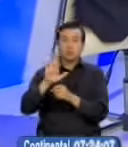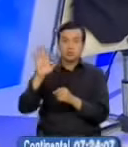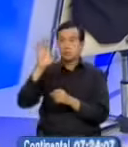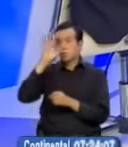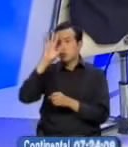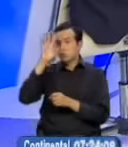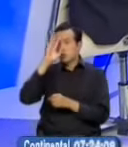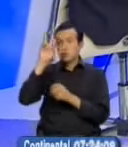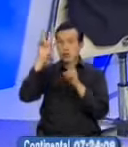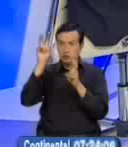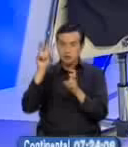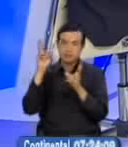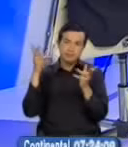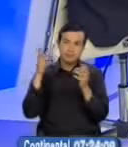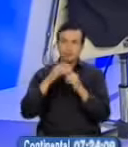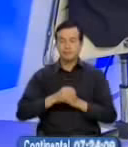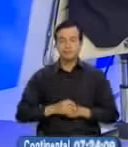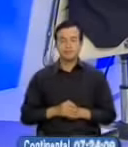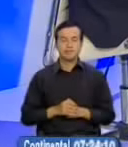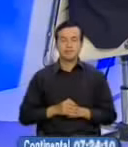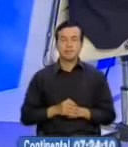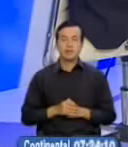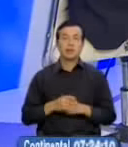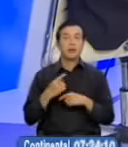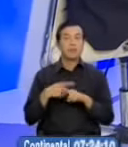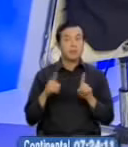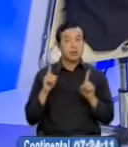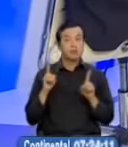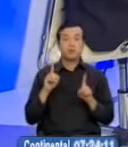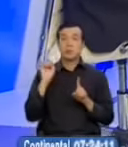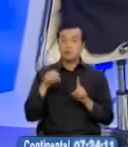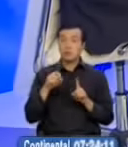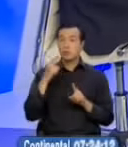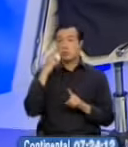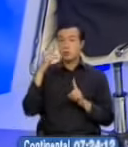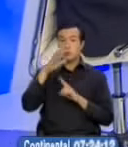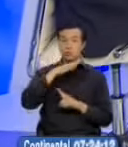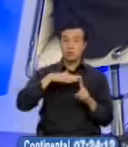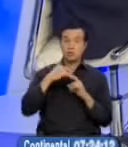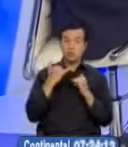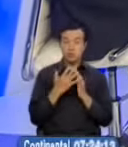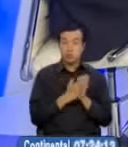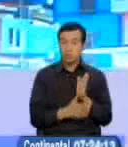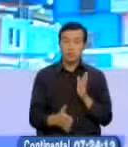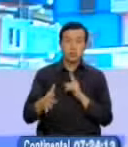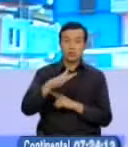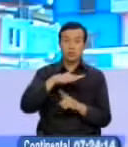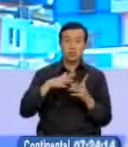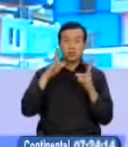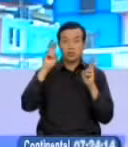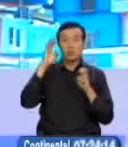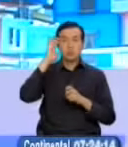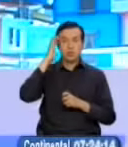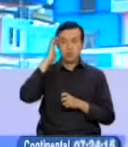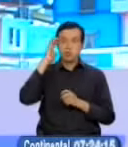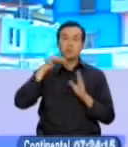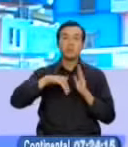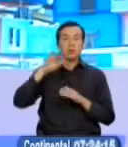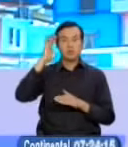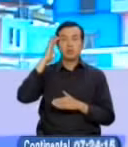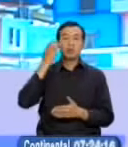otra variable. Lo que sí pesa y pesa mucho es el contexto, y en este momento el contexto es de preocupación